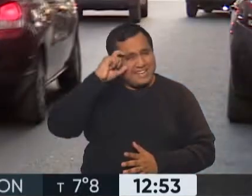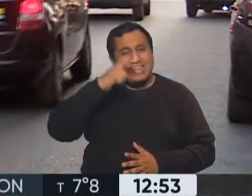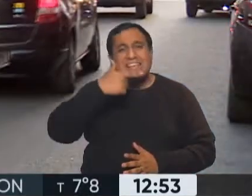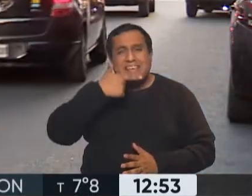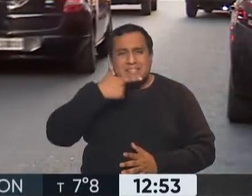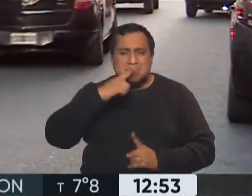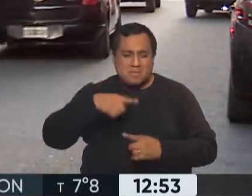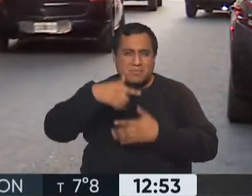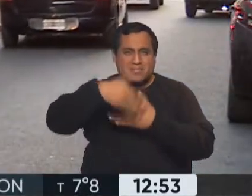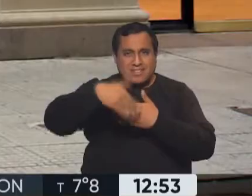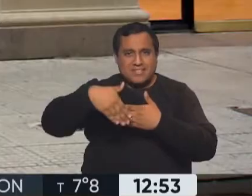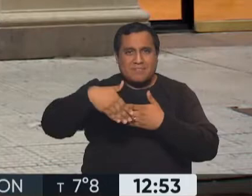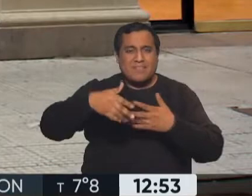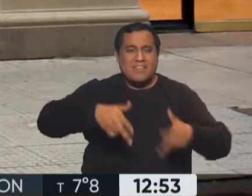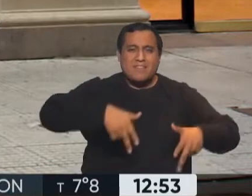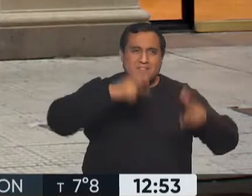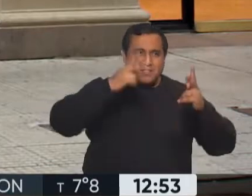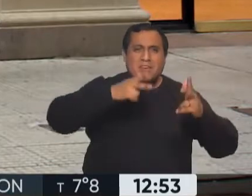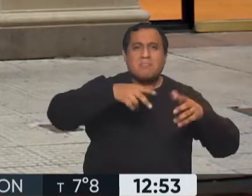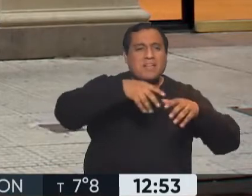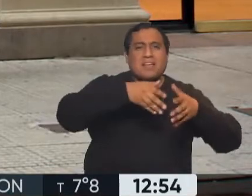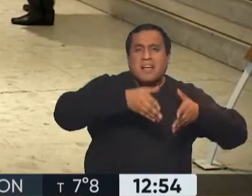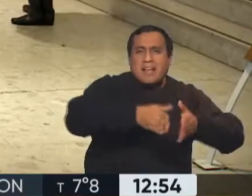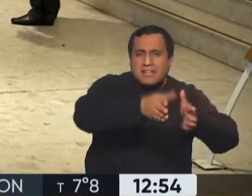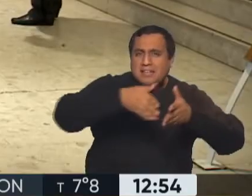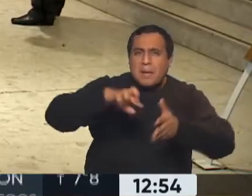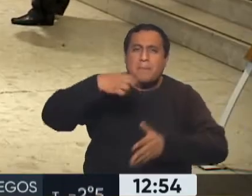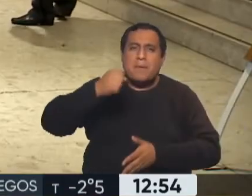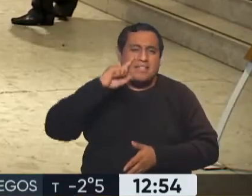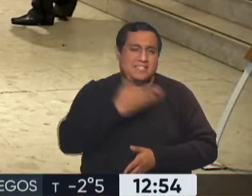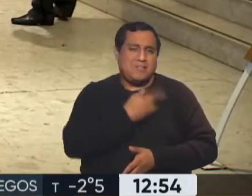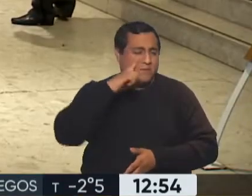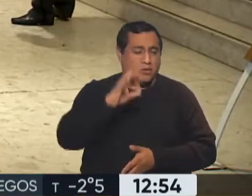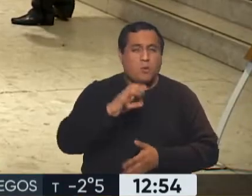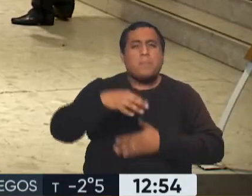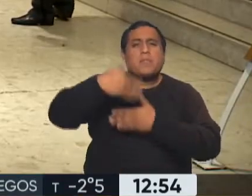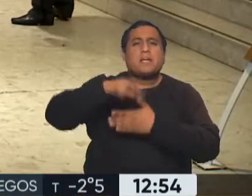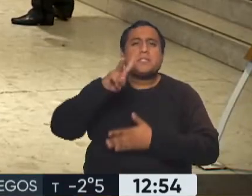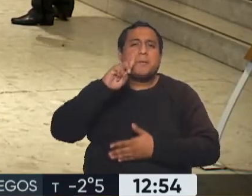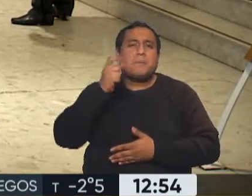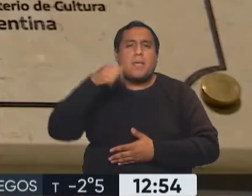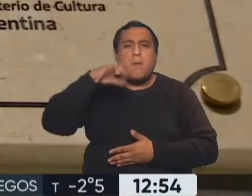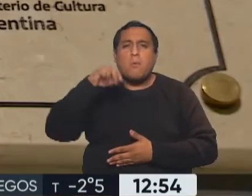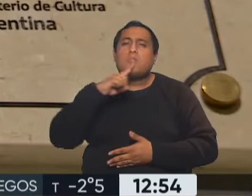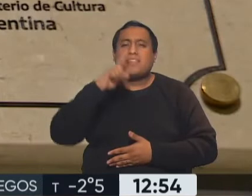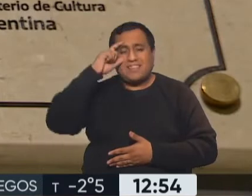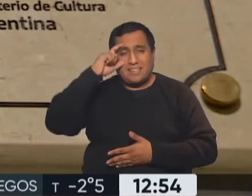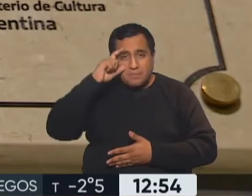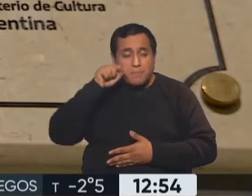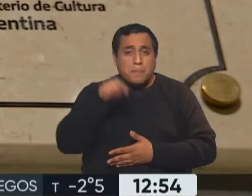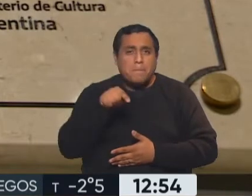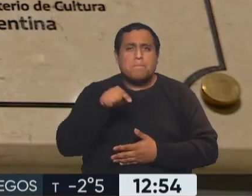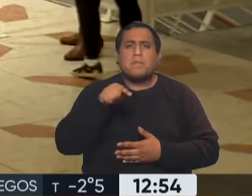misma manzana y edificio de las Galerías Pacíficos, en este caso entrando por la calle Viamonte. Hablamos de